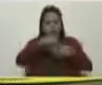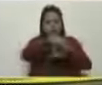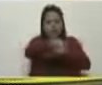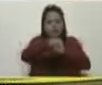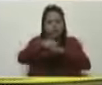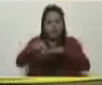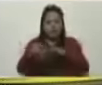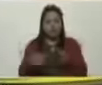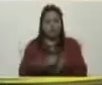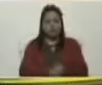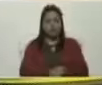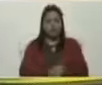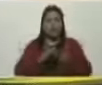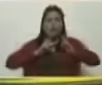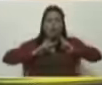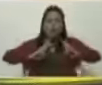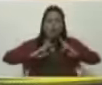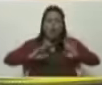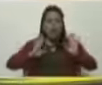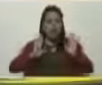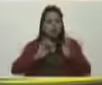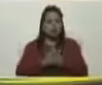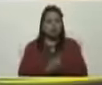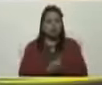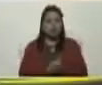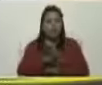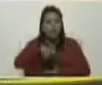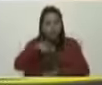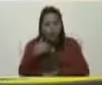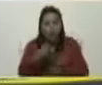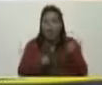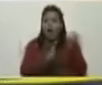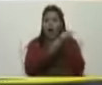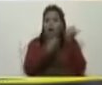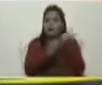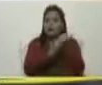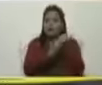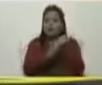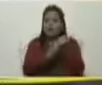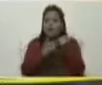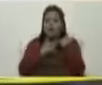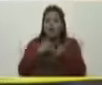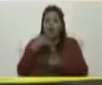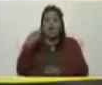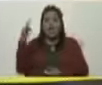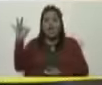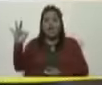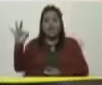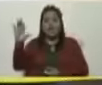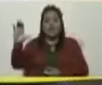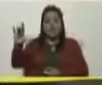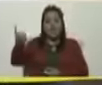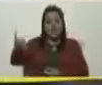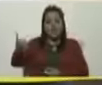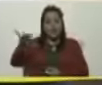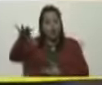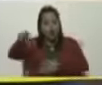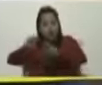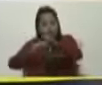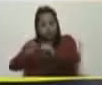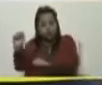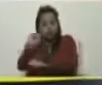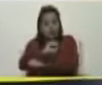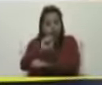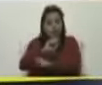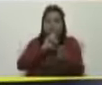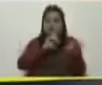Ojalá pudiera, señor presidente, apoyarnos. Yo a través del FCI logramos comprar unos vehículos, entre esos